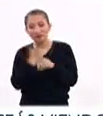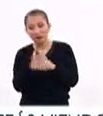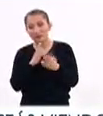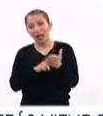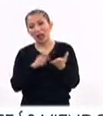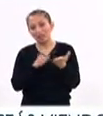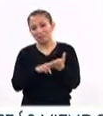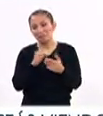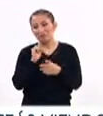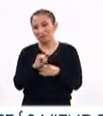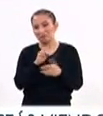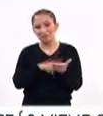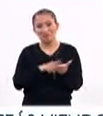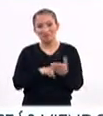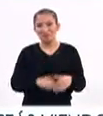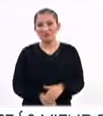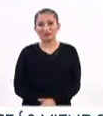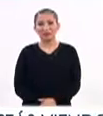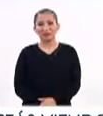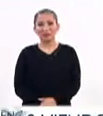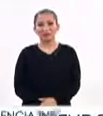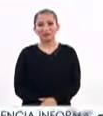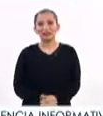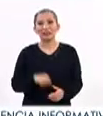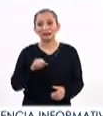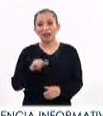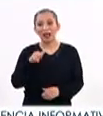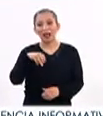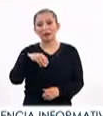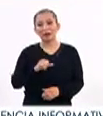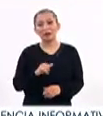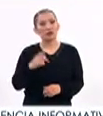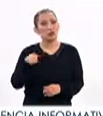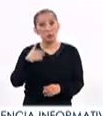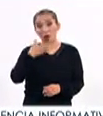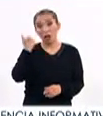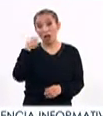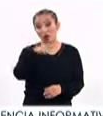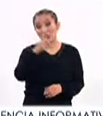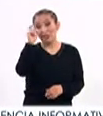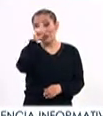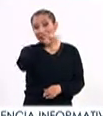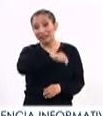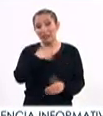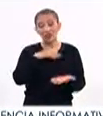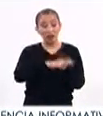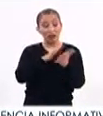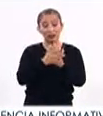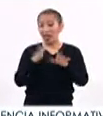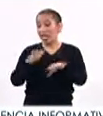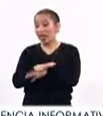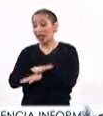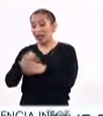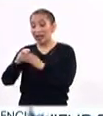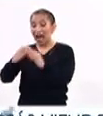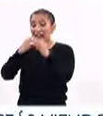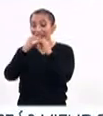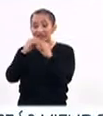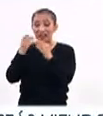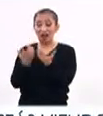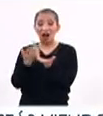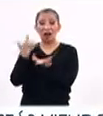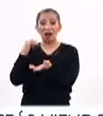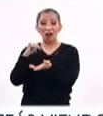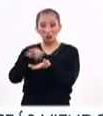que valía la pena totalmente. Seguro, Ami, no creo que haya sido fácil cambiar las tortillas por las baguettes y los